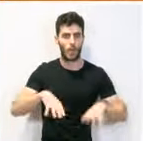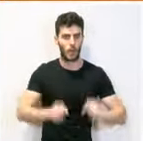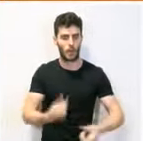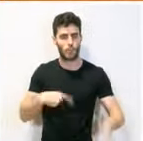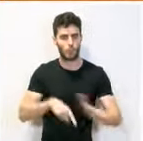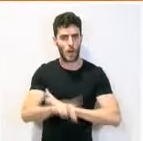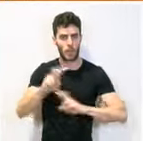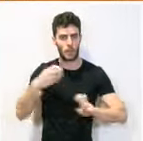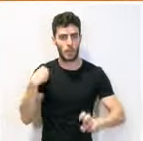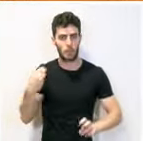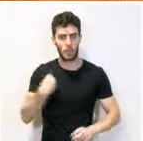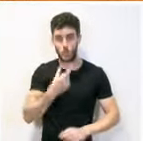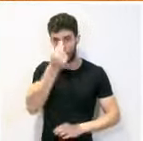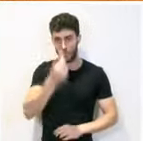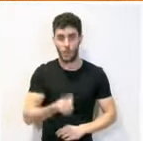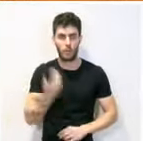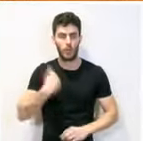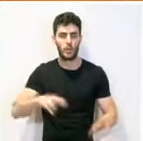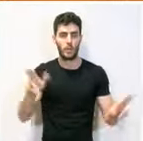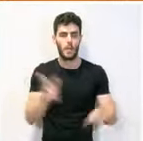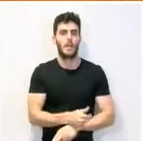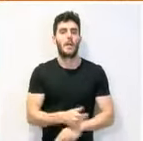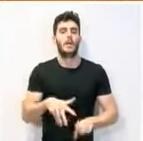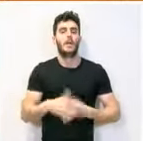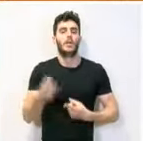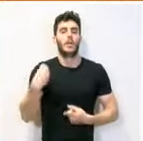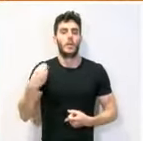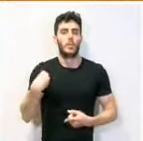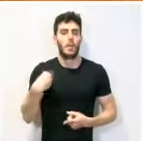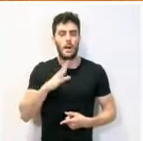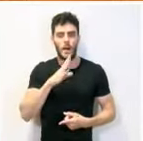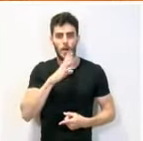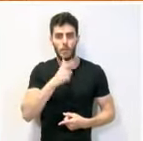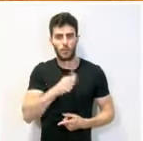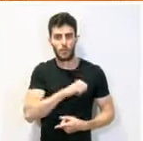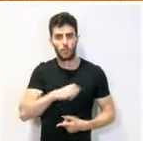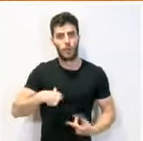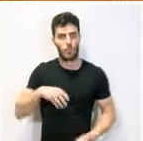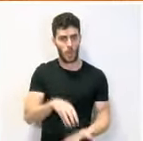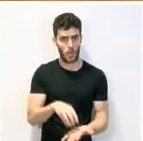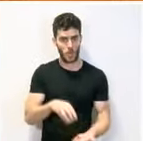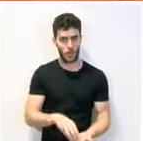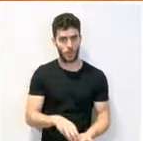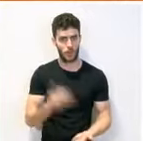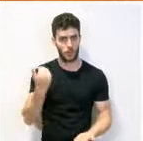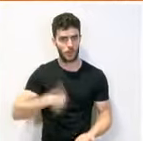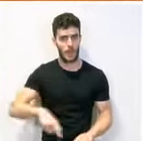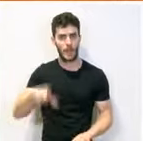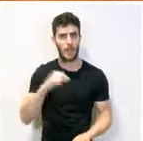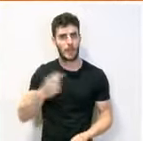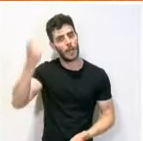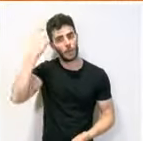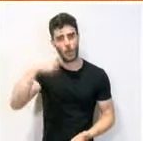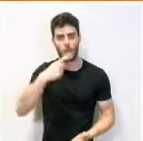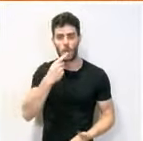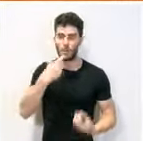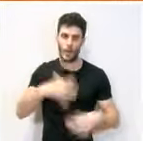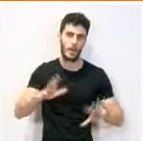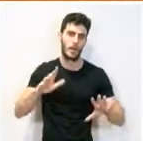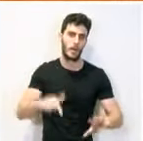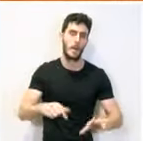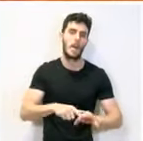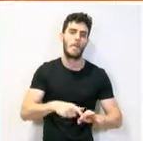ese sentido. Por lo menos se ha eliminado esa situación por la cual los propios centros escogían al alumnado diciendo, va, como aquí no vas a